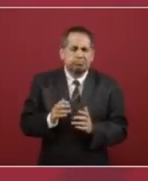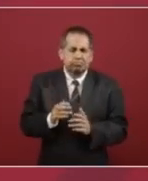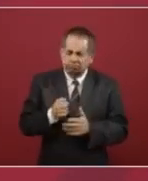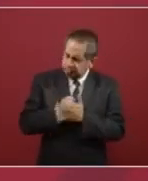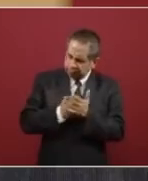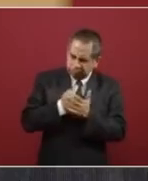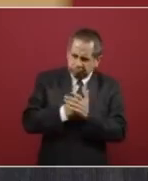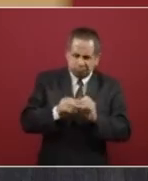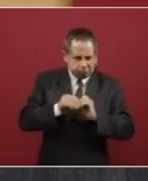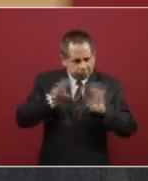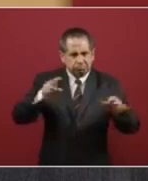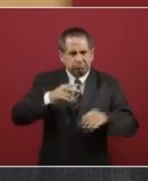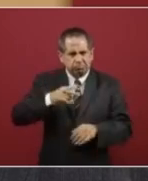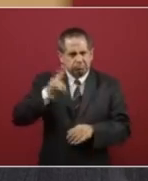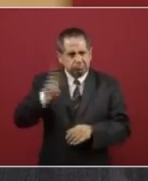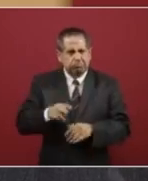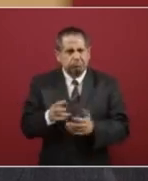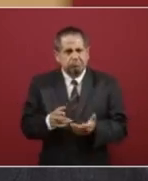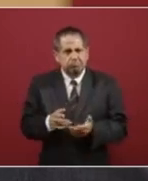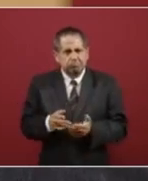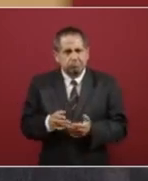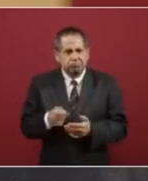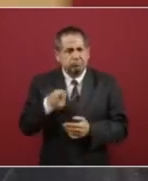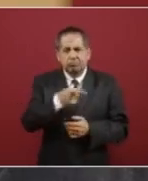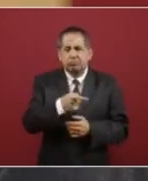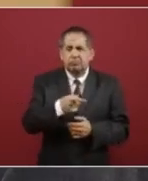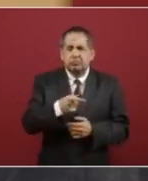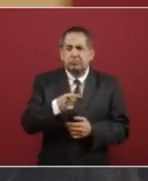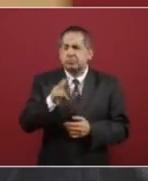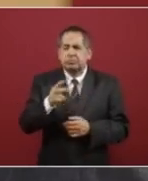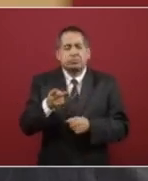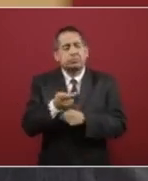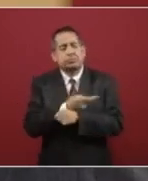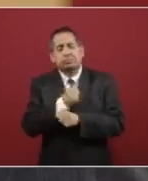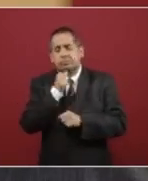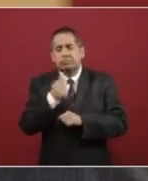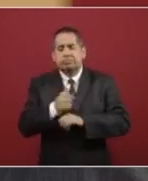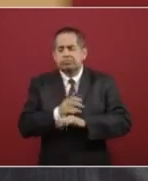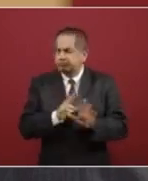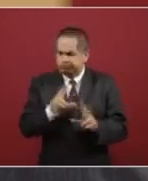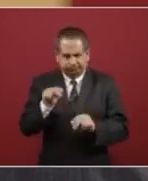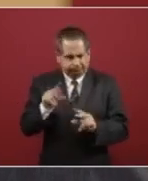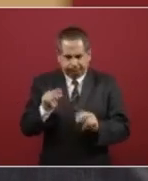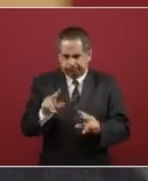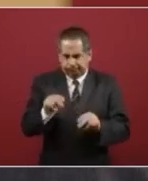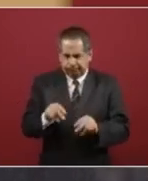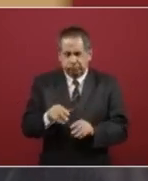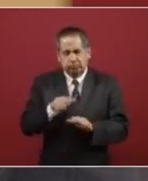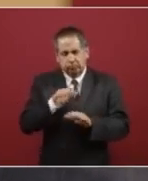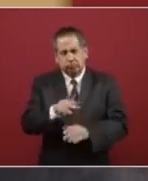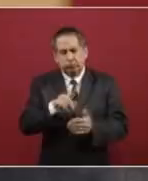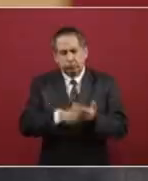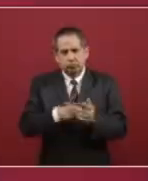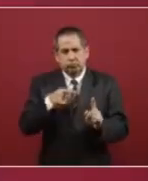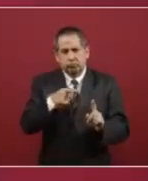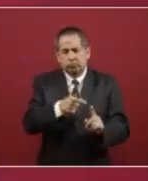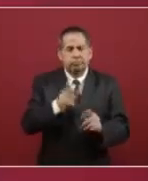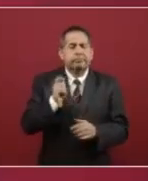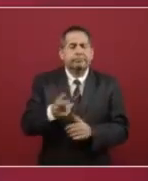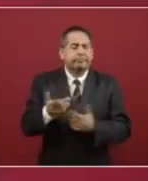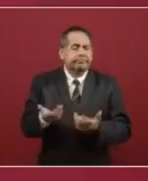insistir que esto no quede impune en el caso de